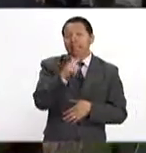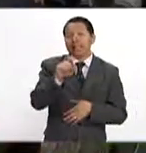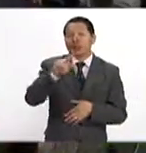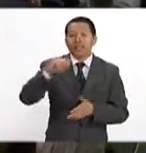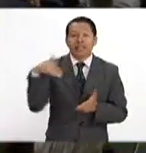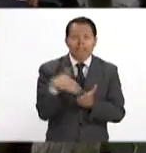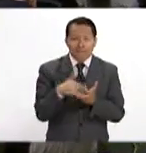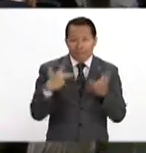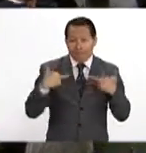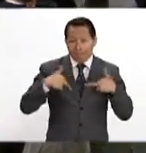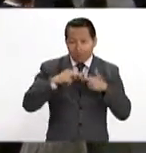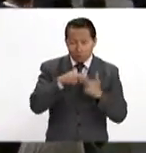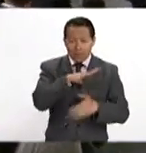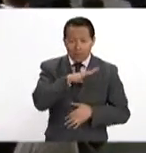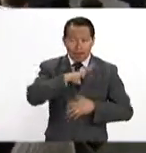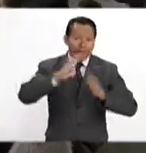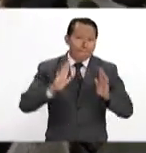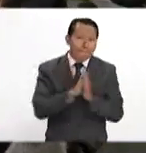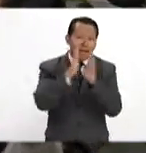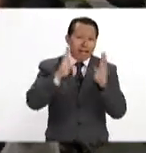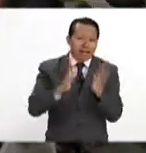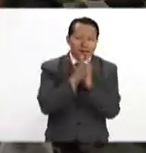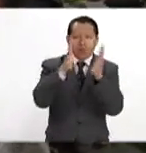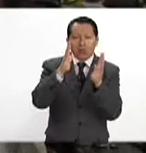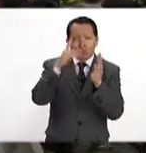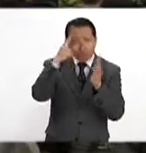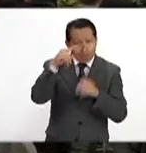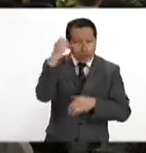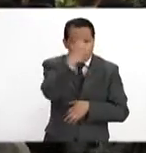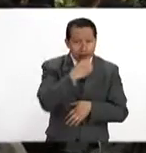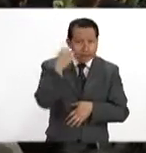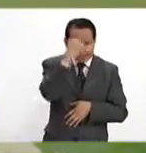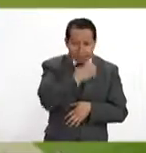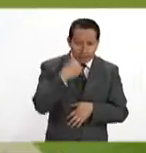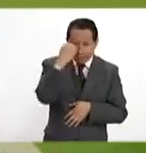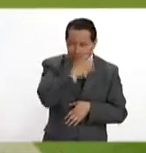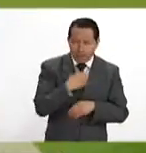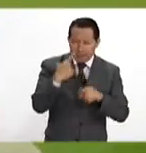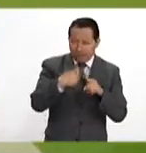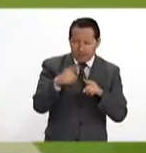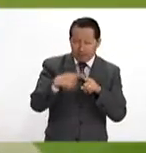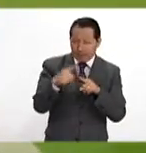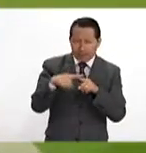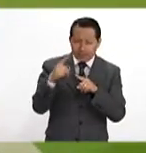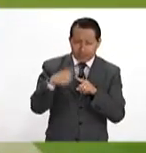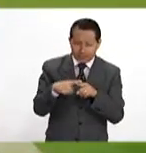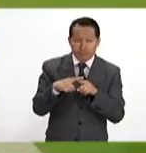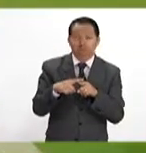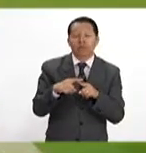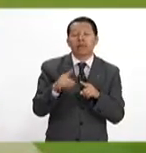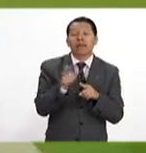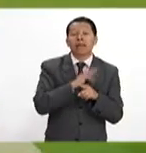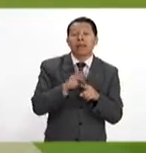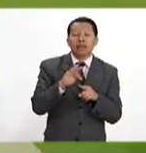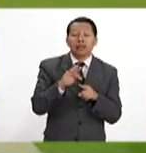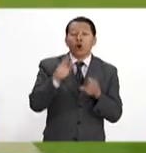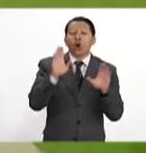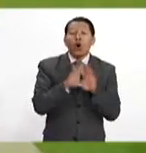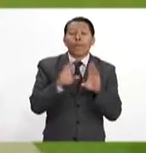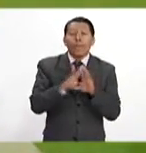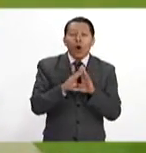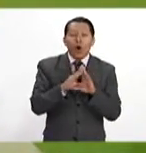180,000 maestros han participado en los exámenes de evaluación de desempeño, que les permite de